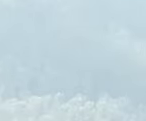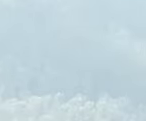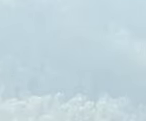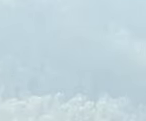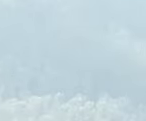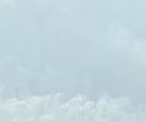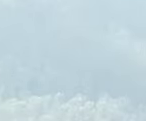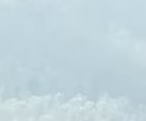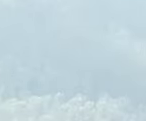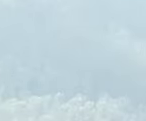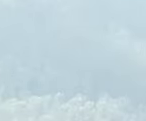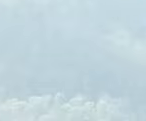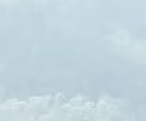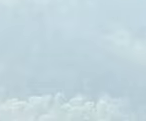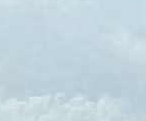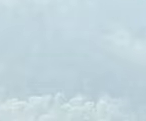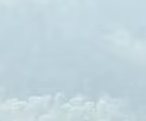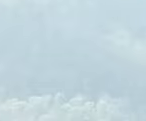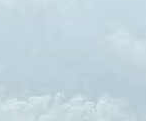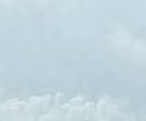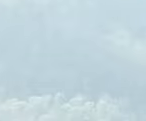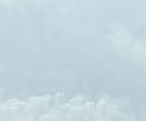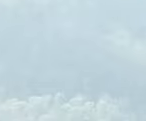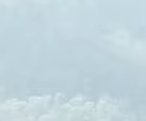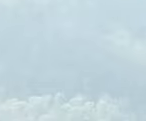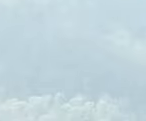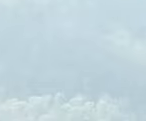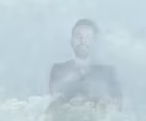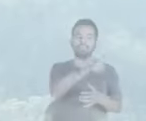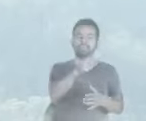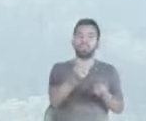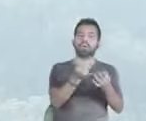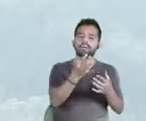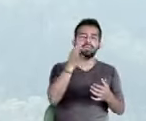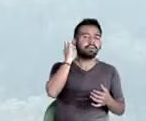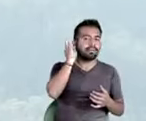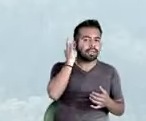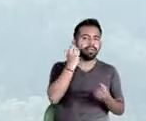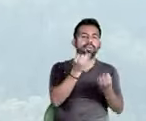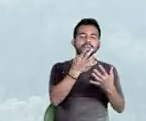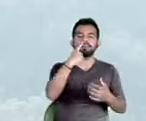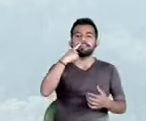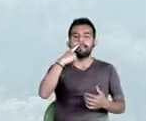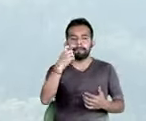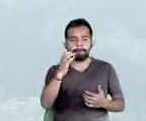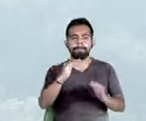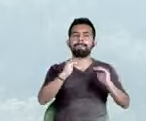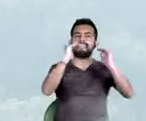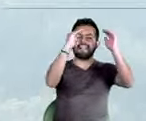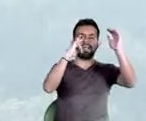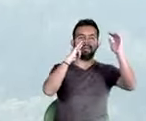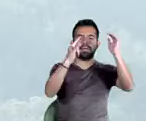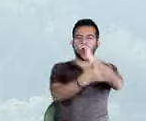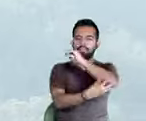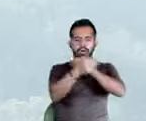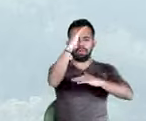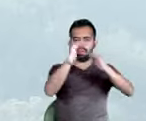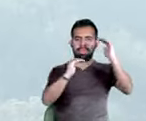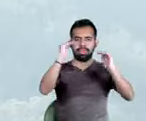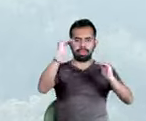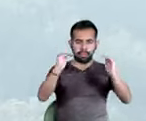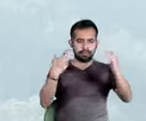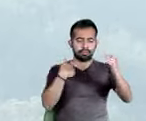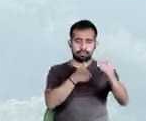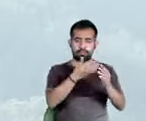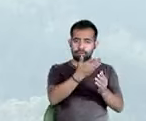tengamos, ¿no es cierto?, cuánta población tenemos, cuántos hombres, cuántas mujeres, cómo es la pirámide demográfica y algunos otros detalles fundamentales para que